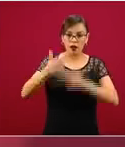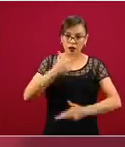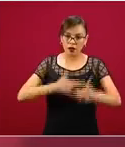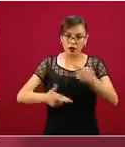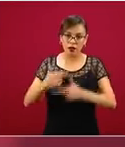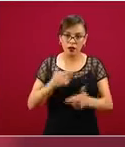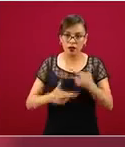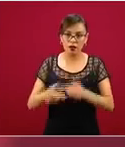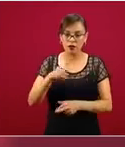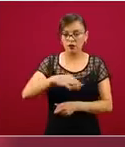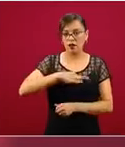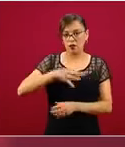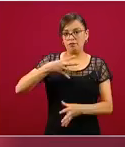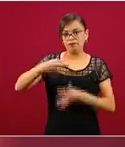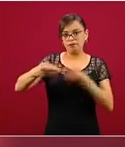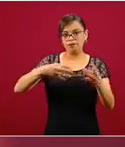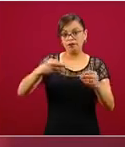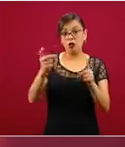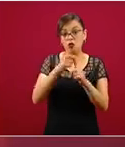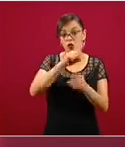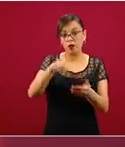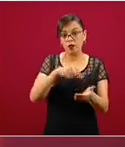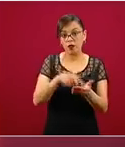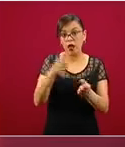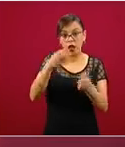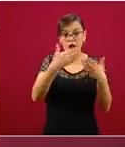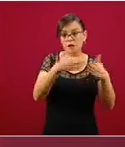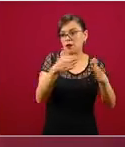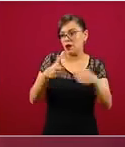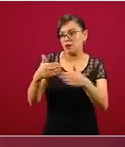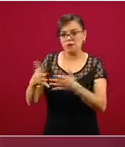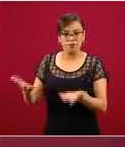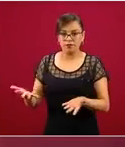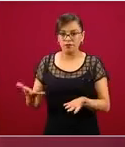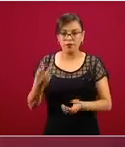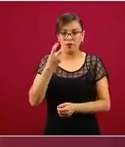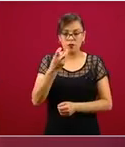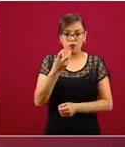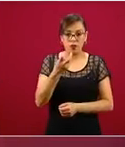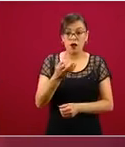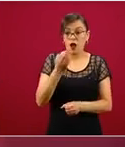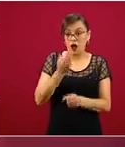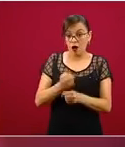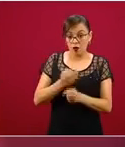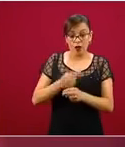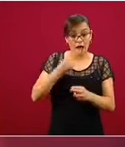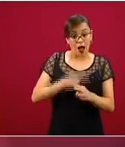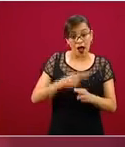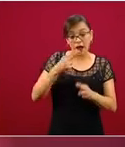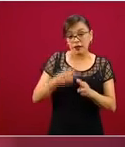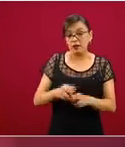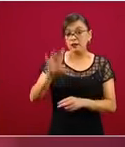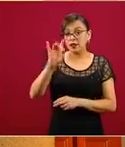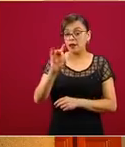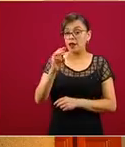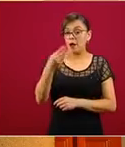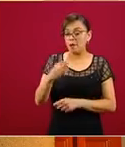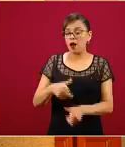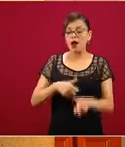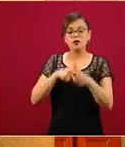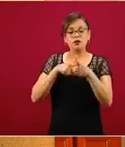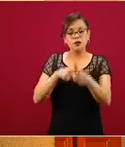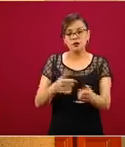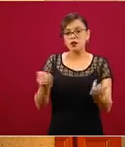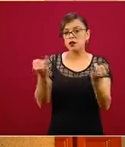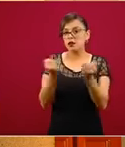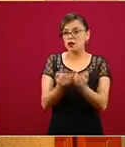sitio que haga eso. Entonces, de momento hasta el 30 de mayo siguen vigentes las acciones